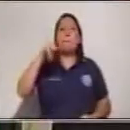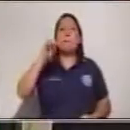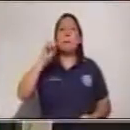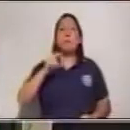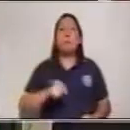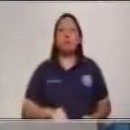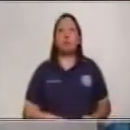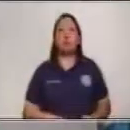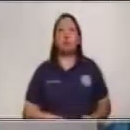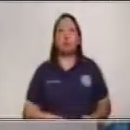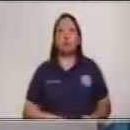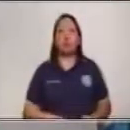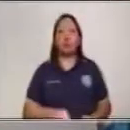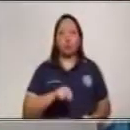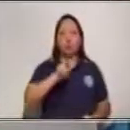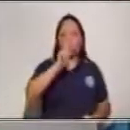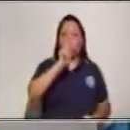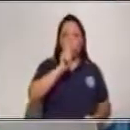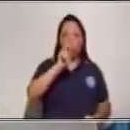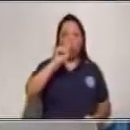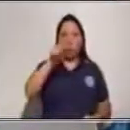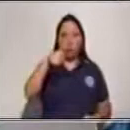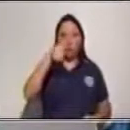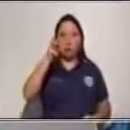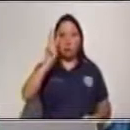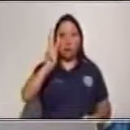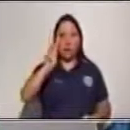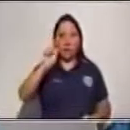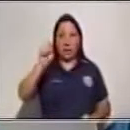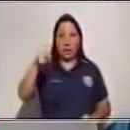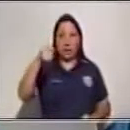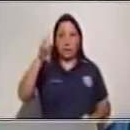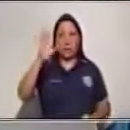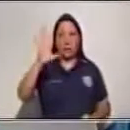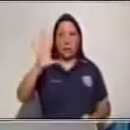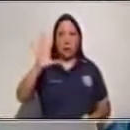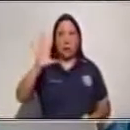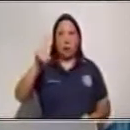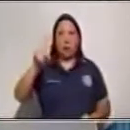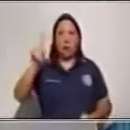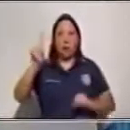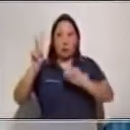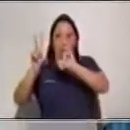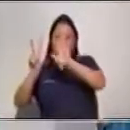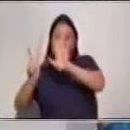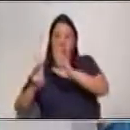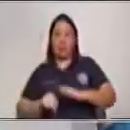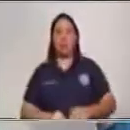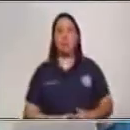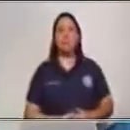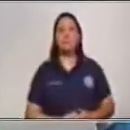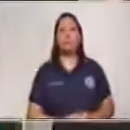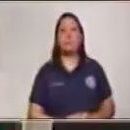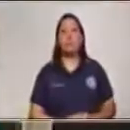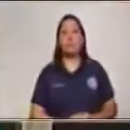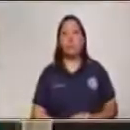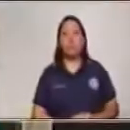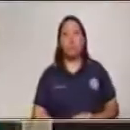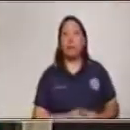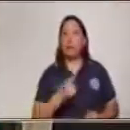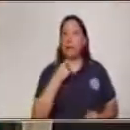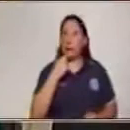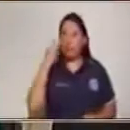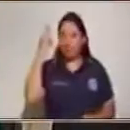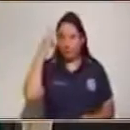Era 2, 3, 5 y 7. Claro, dijimos la